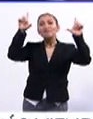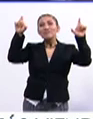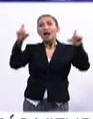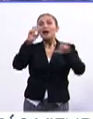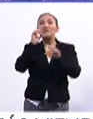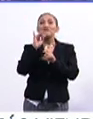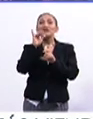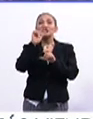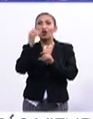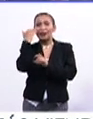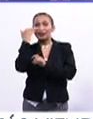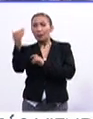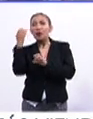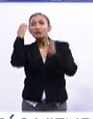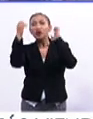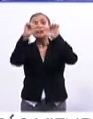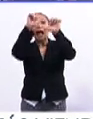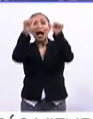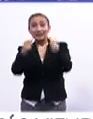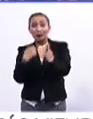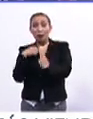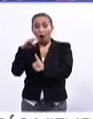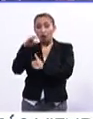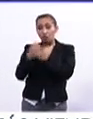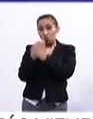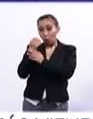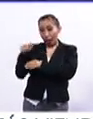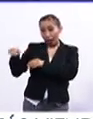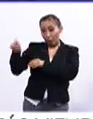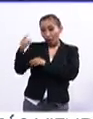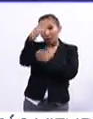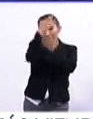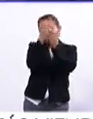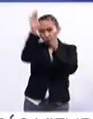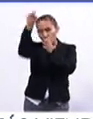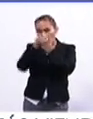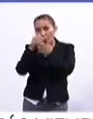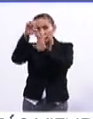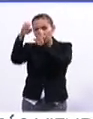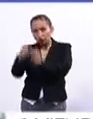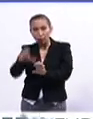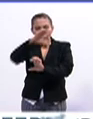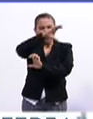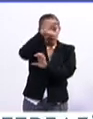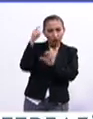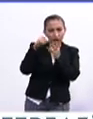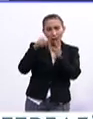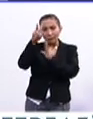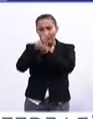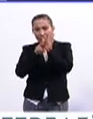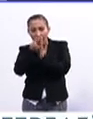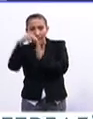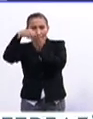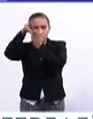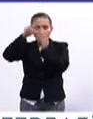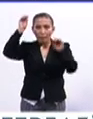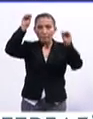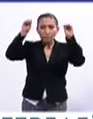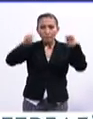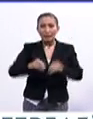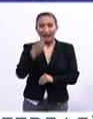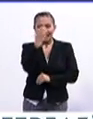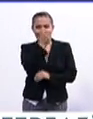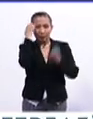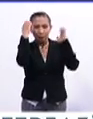Ficción y Tiempo, una muestra de arte contemporáneo que reúne dibujo, escultura, fotografía, video y pintura.